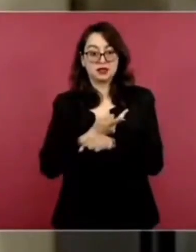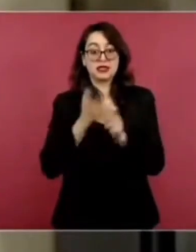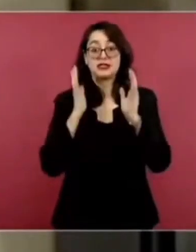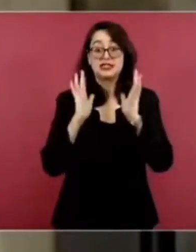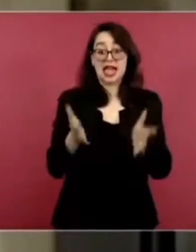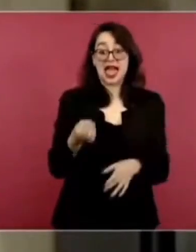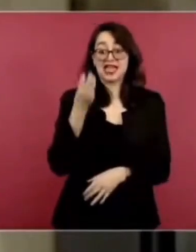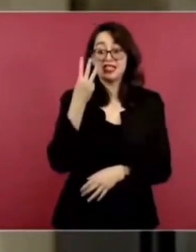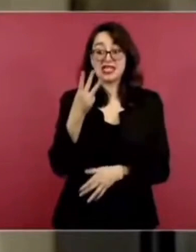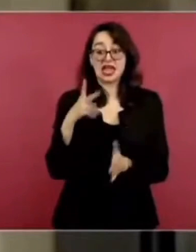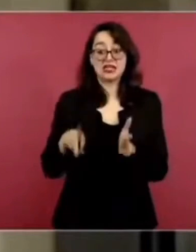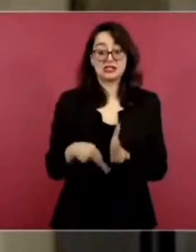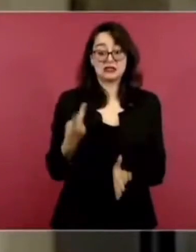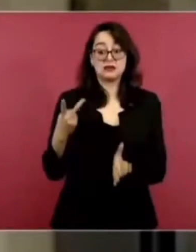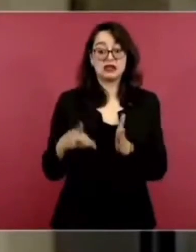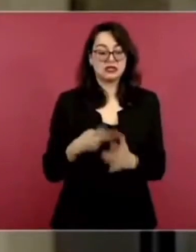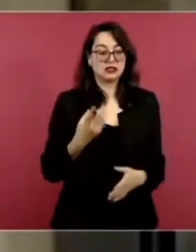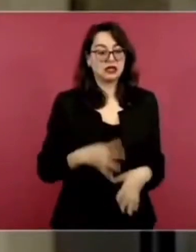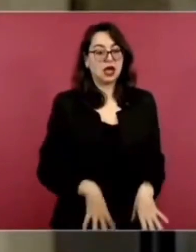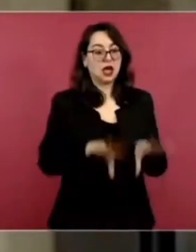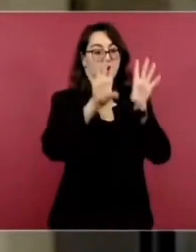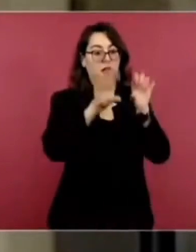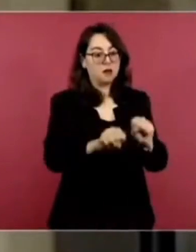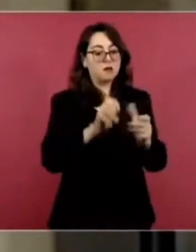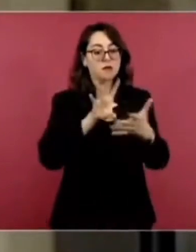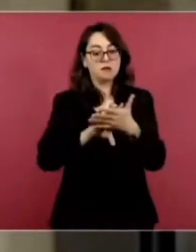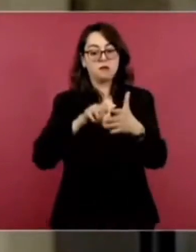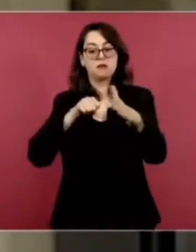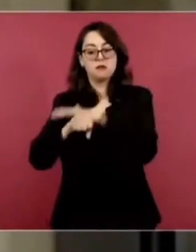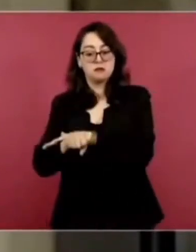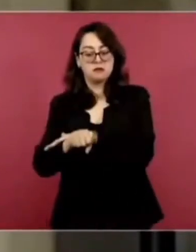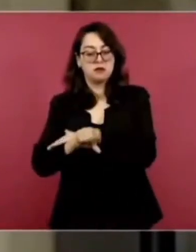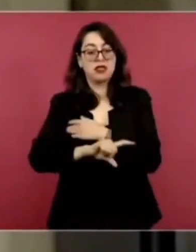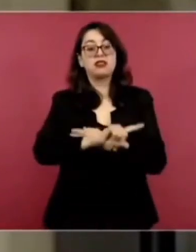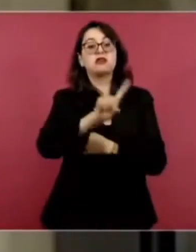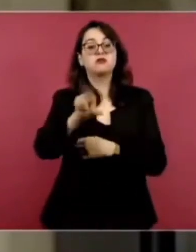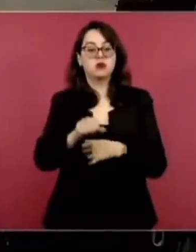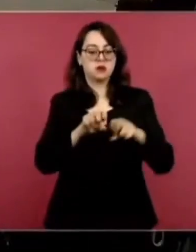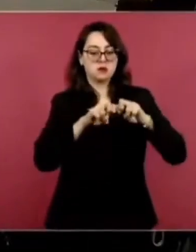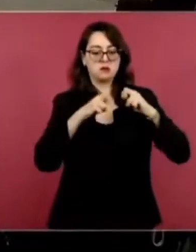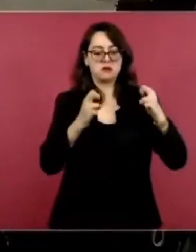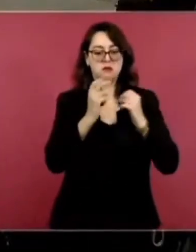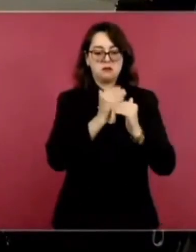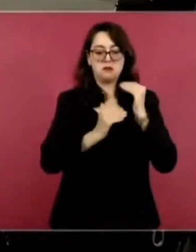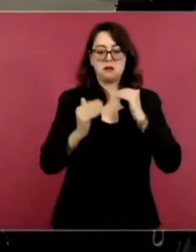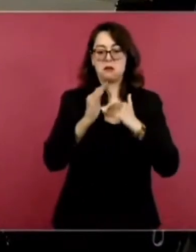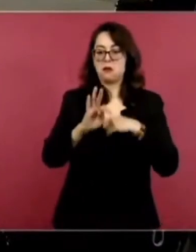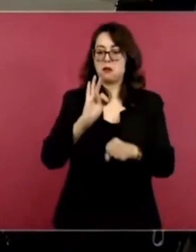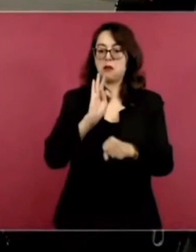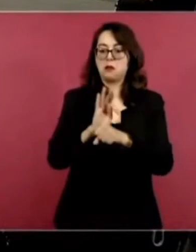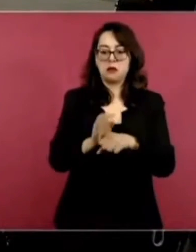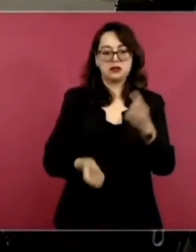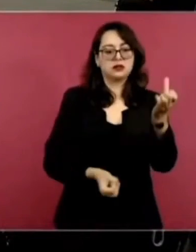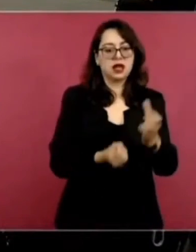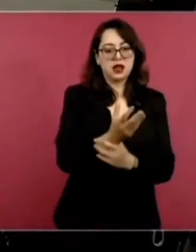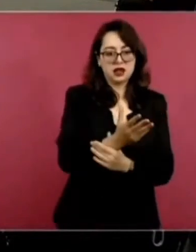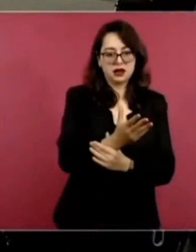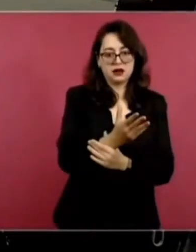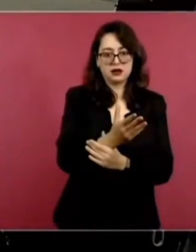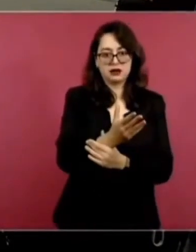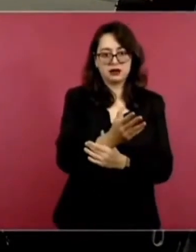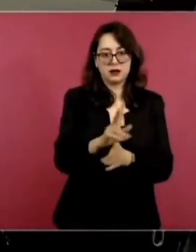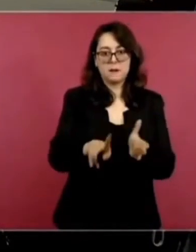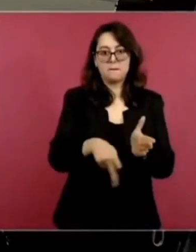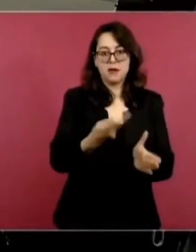diferentes. Aquí quiero saber su punto de vista, presidente, y también, ¿a quién le preocupa tanto que el